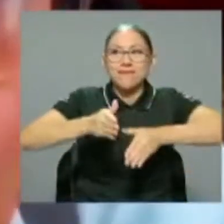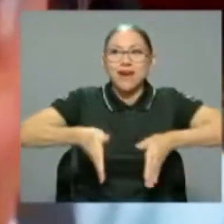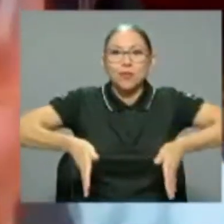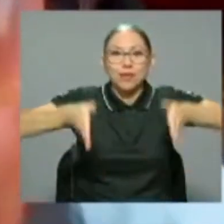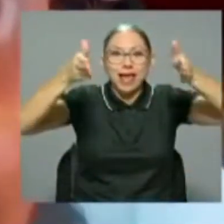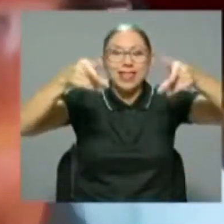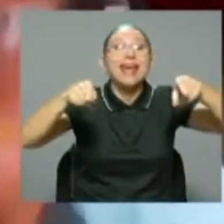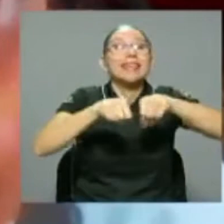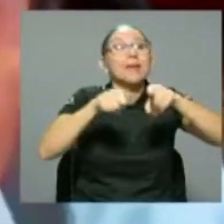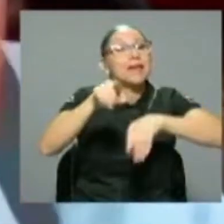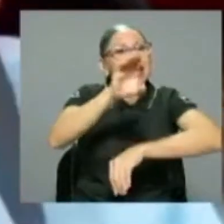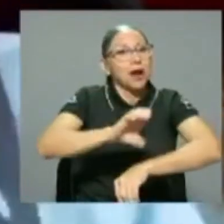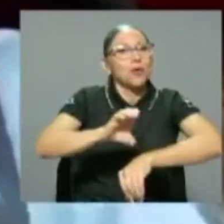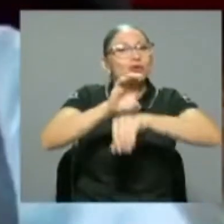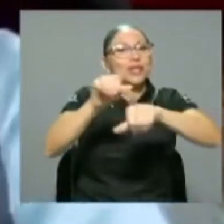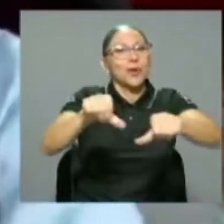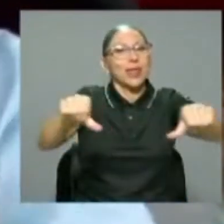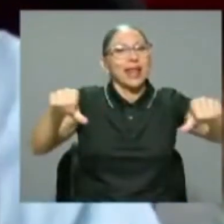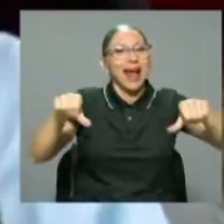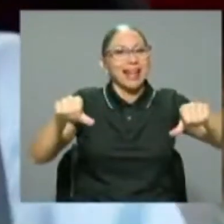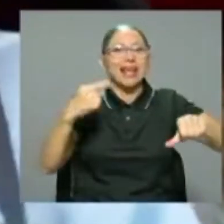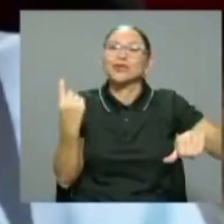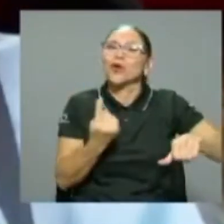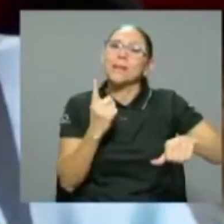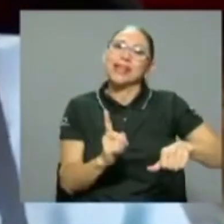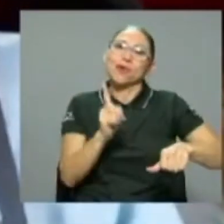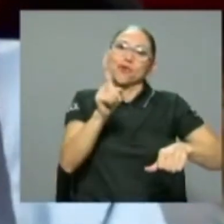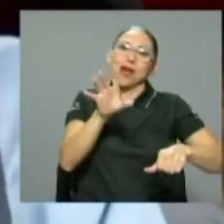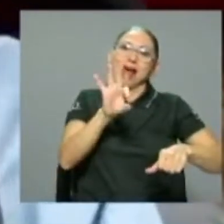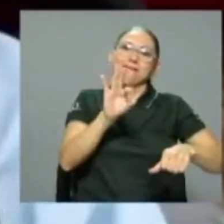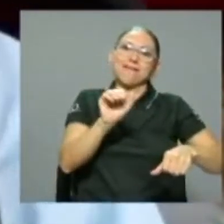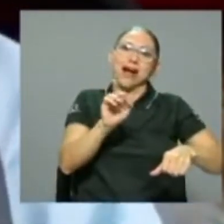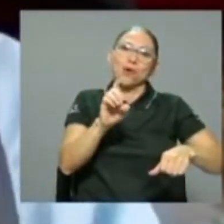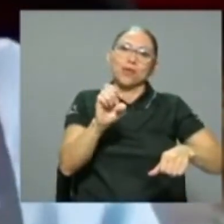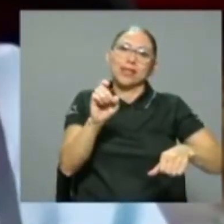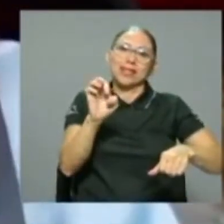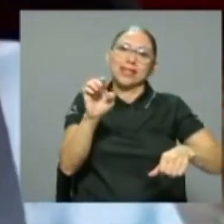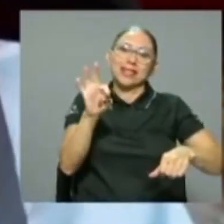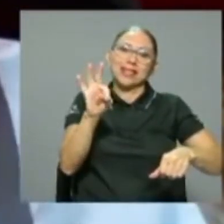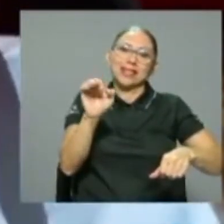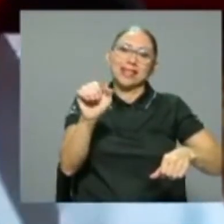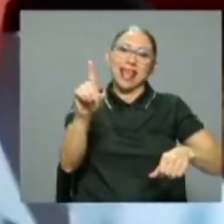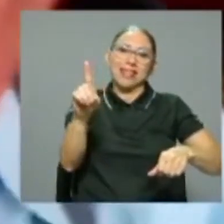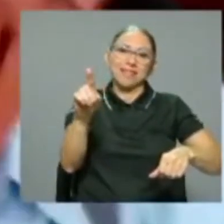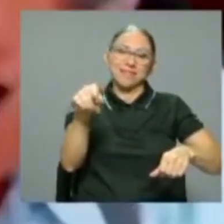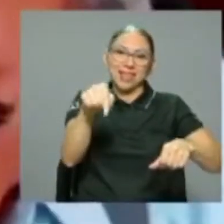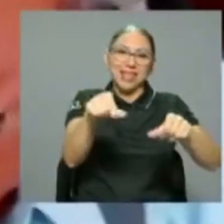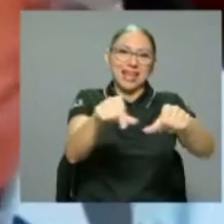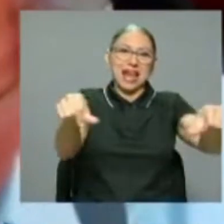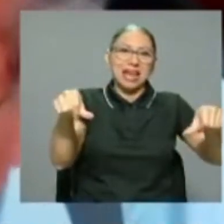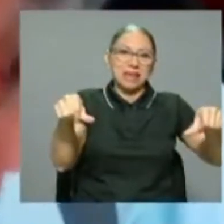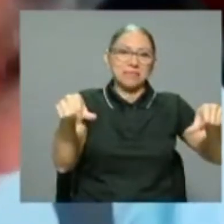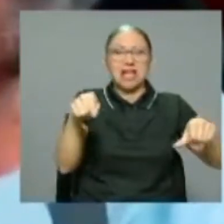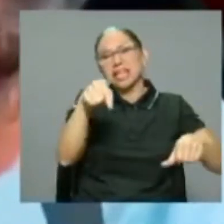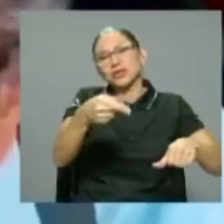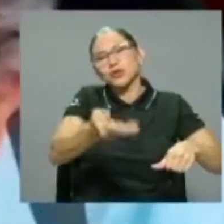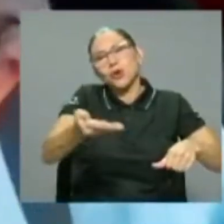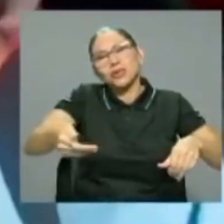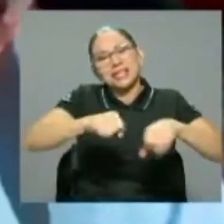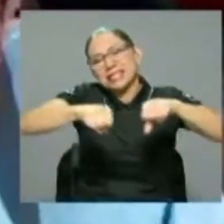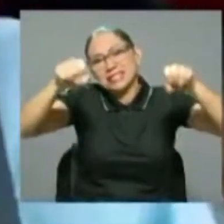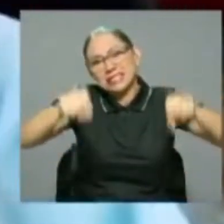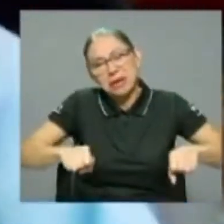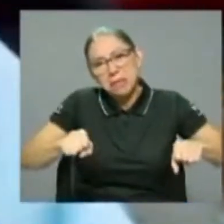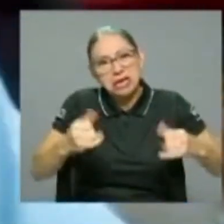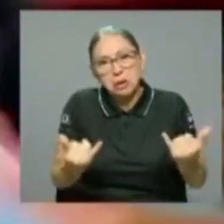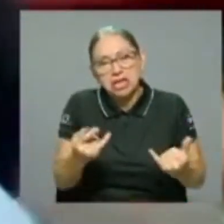una sola facultad en el área. Esas son complicaciones, digamos, estructurales que no conviene mucho